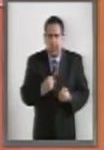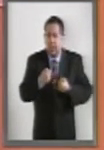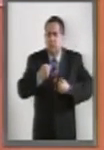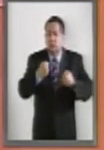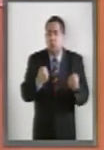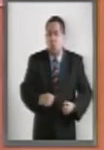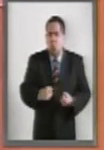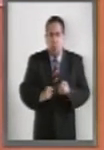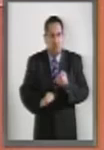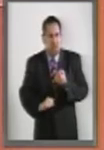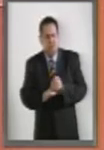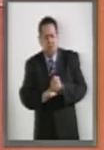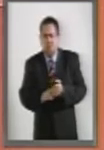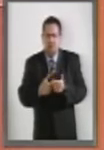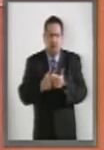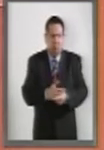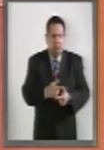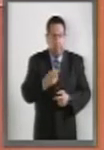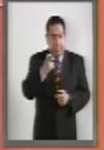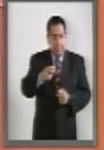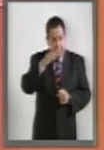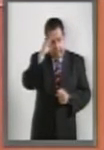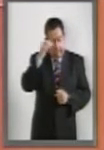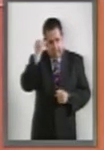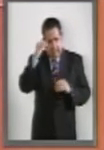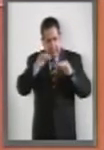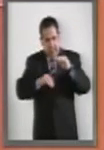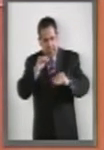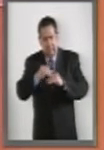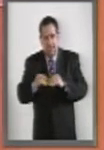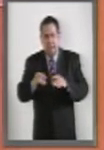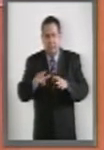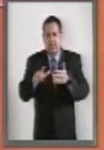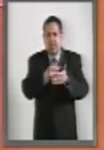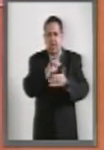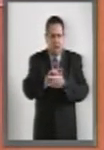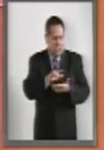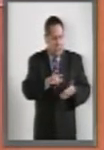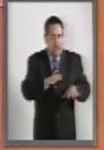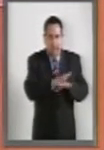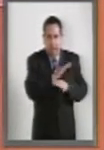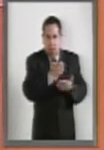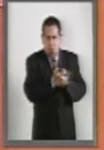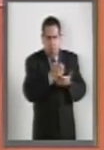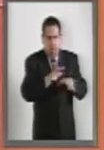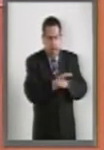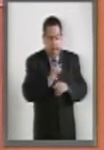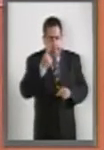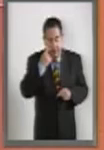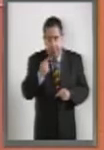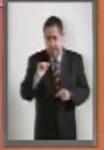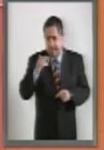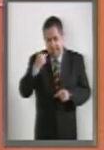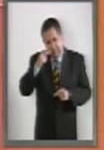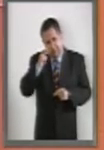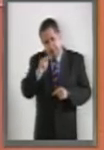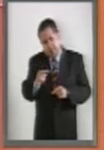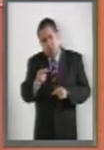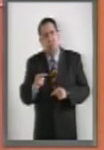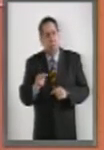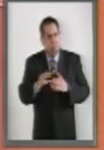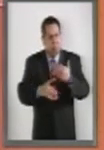Como consecuencia de la instrumentación de las reformas económicas, nuestro país ha observado en los últimos años